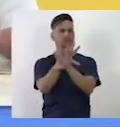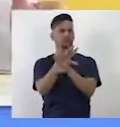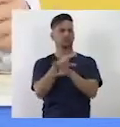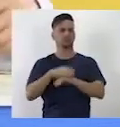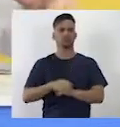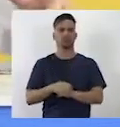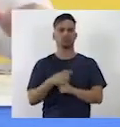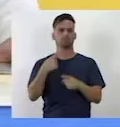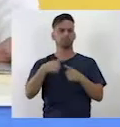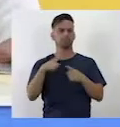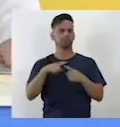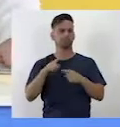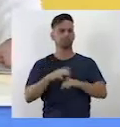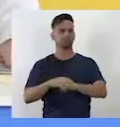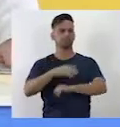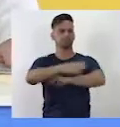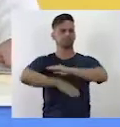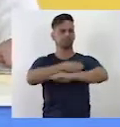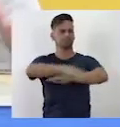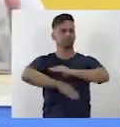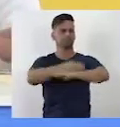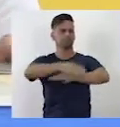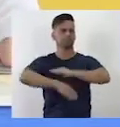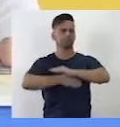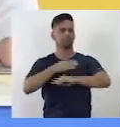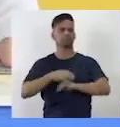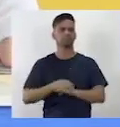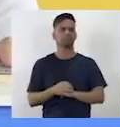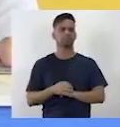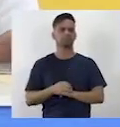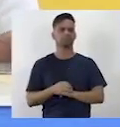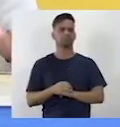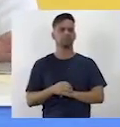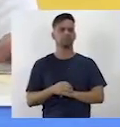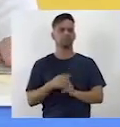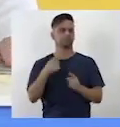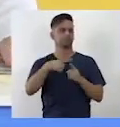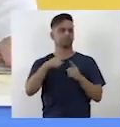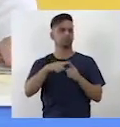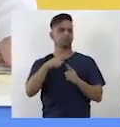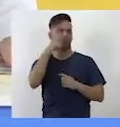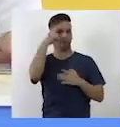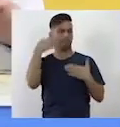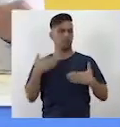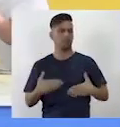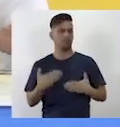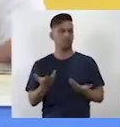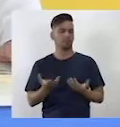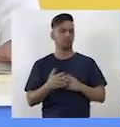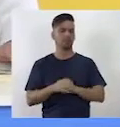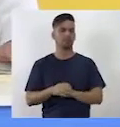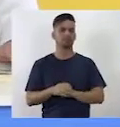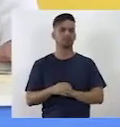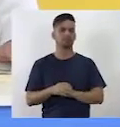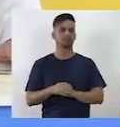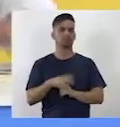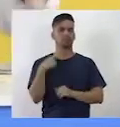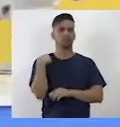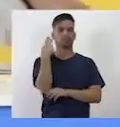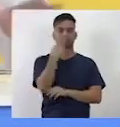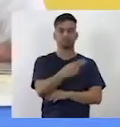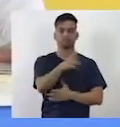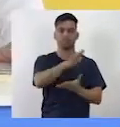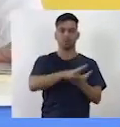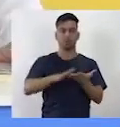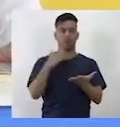para las cuestiones de medicina y estar miembros etcétera o hacer tizas y lo mandan a una